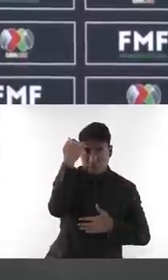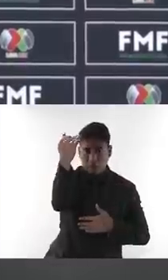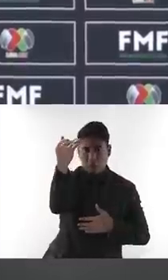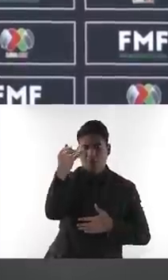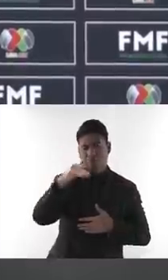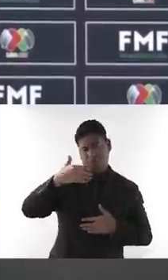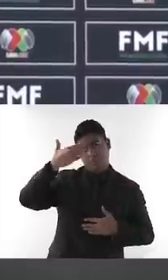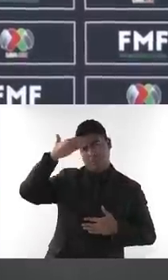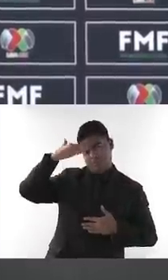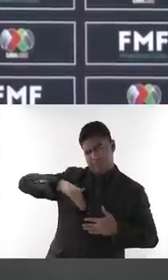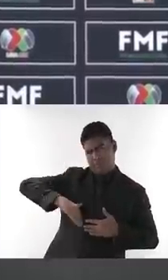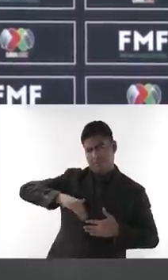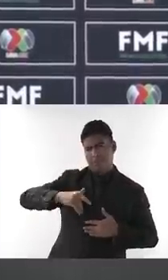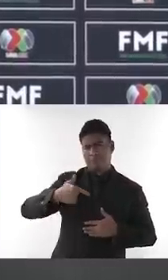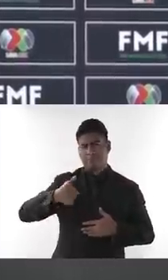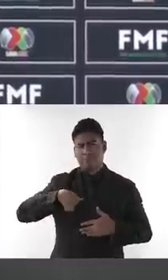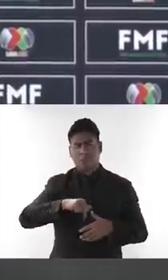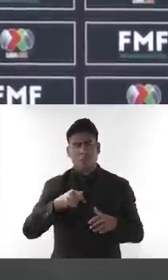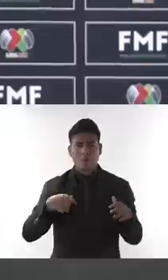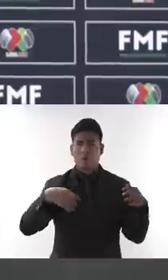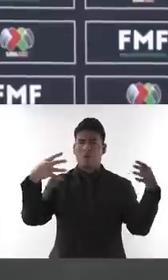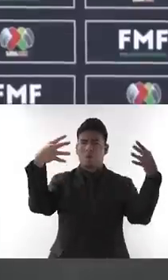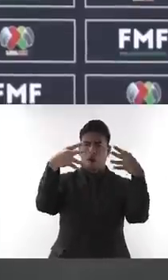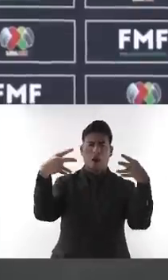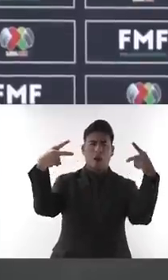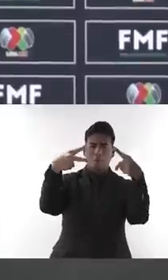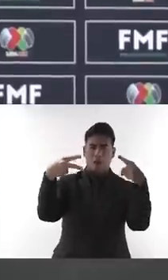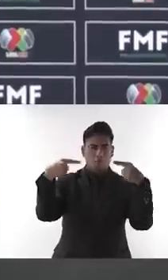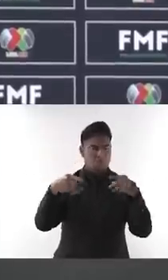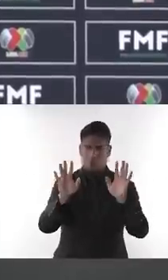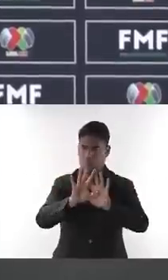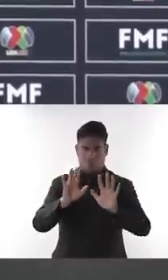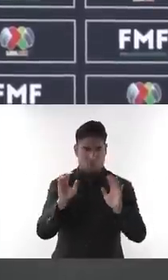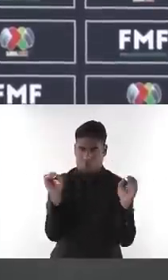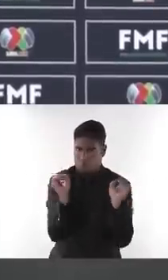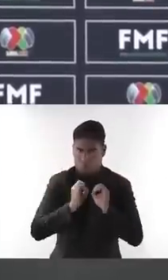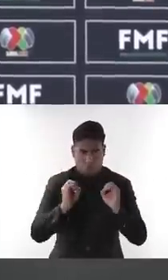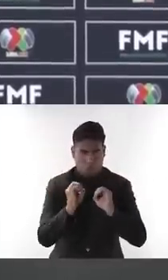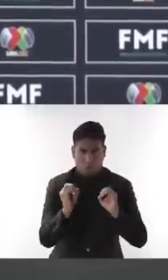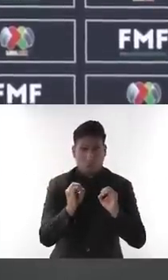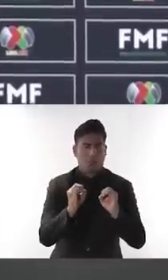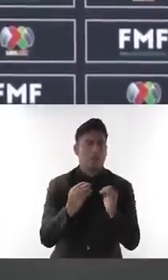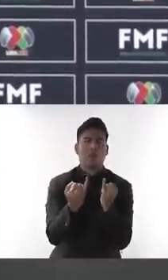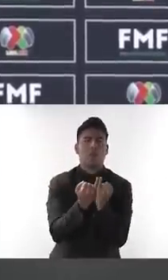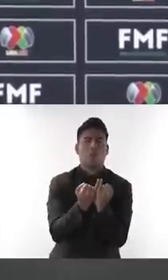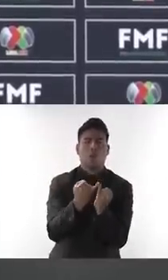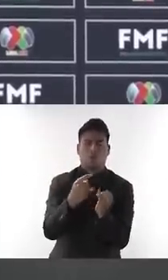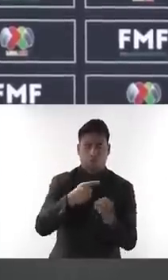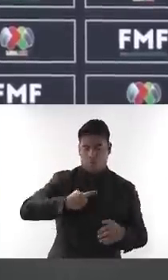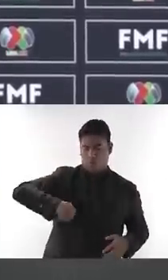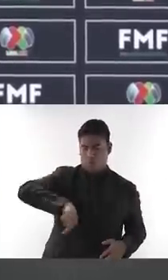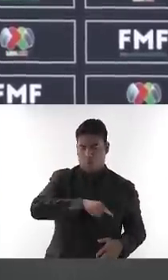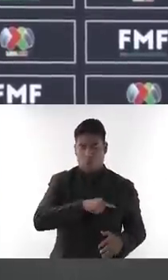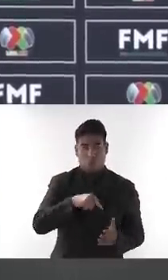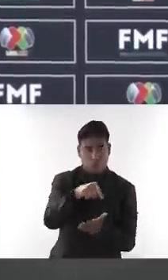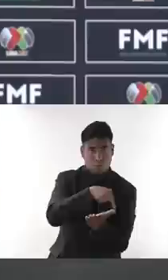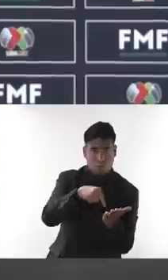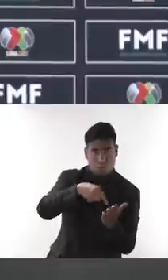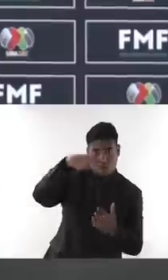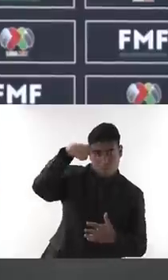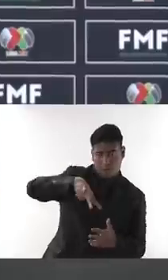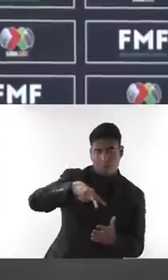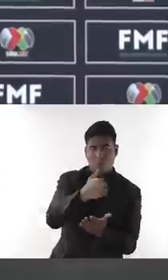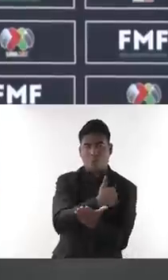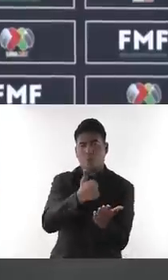tener eliminatorias, vamos a poder probar también nuestras sedes. Entonces, no será raro tener partidos en la Ciudad de México,